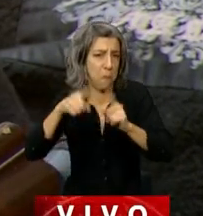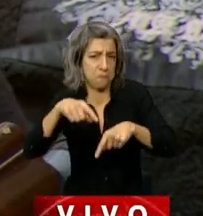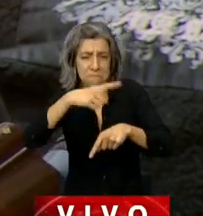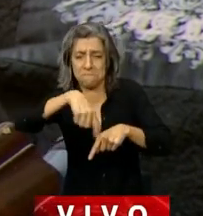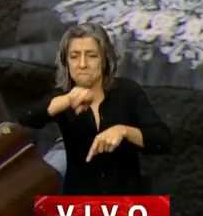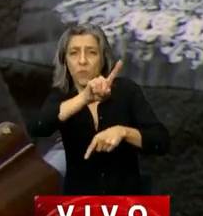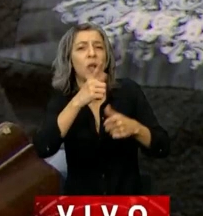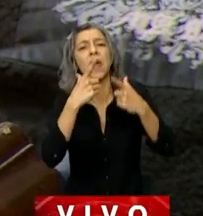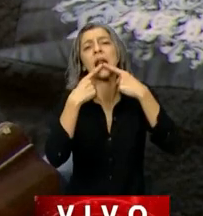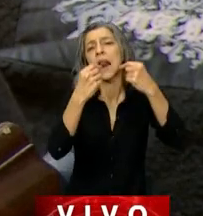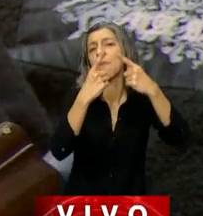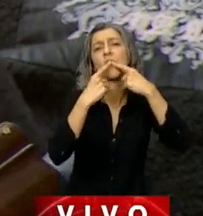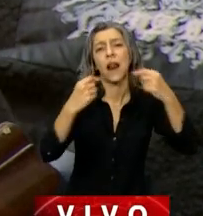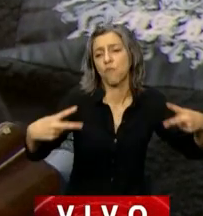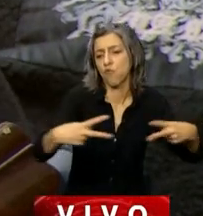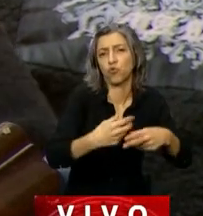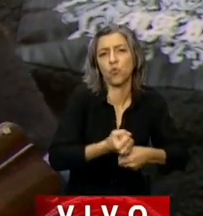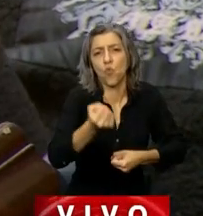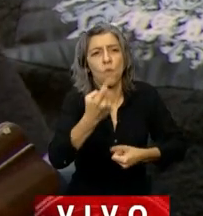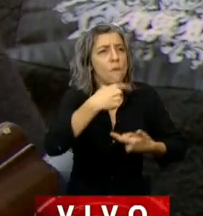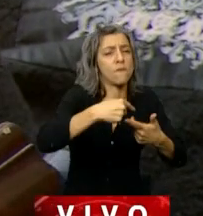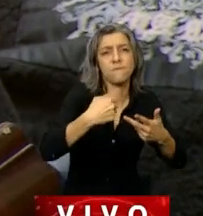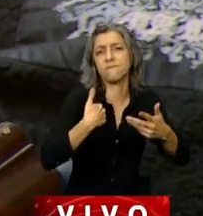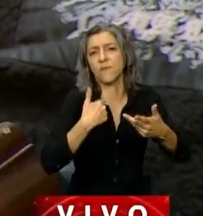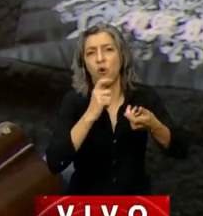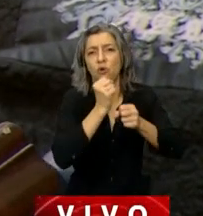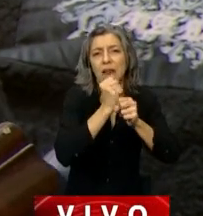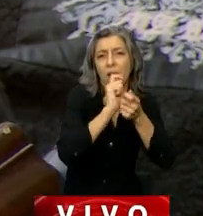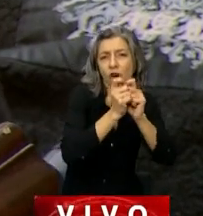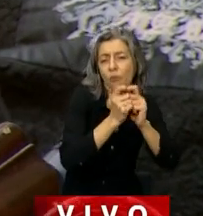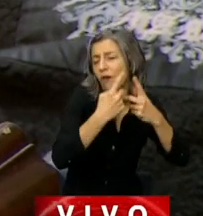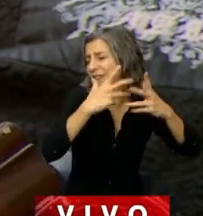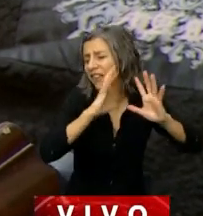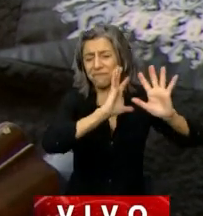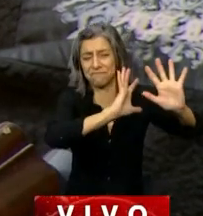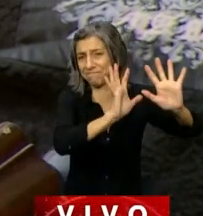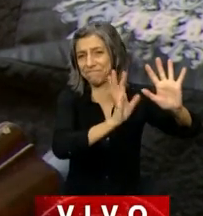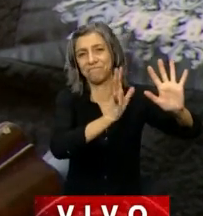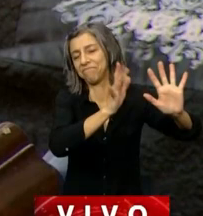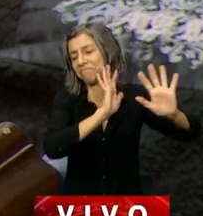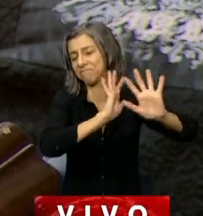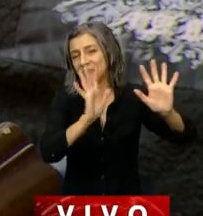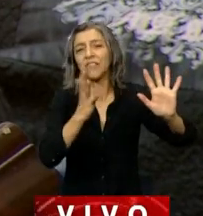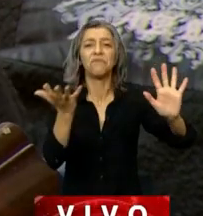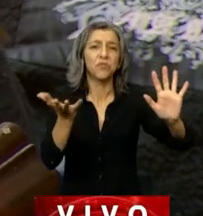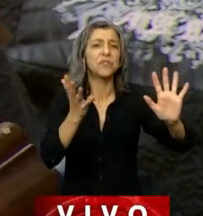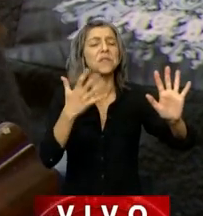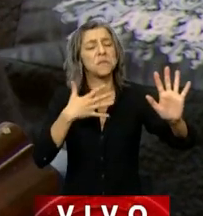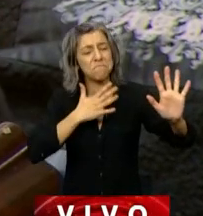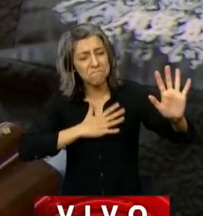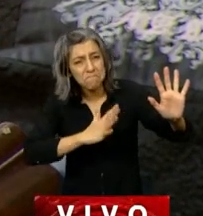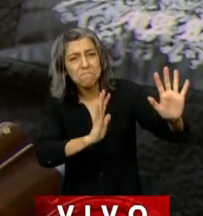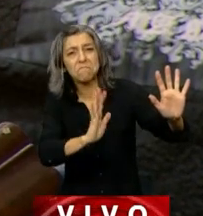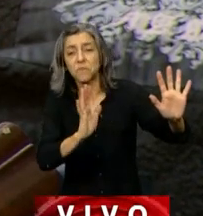pasan reclamando más ajuste, más ataque, reforma laboral, etcétera, etcétera. Por lo tanto, en ese sentido, queremos